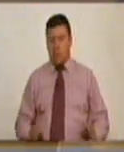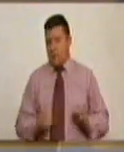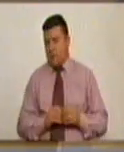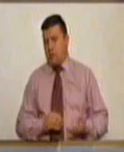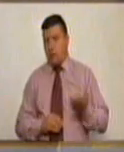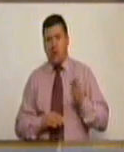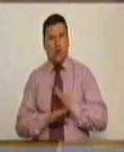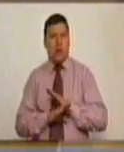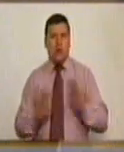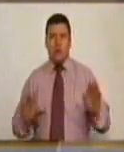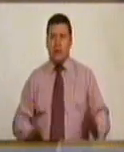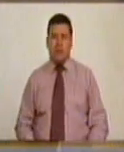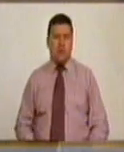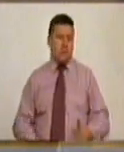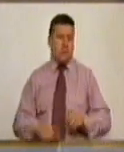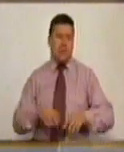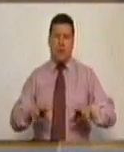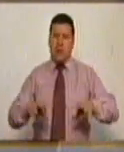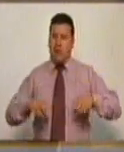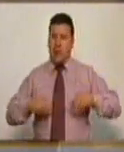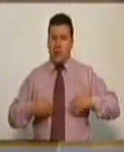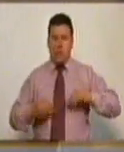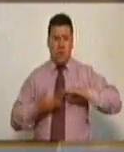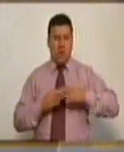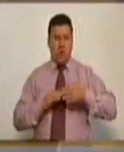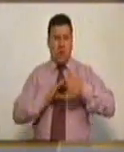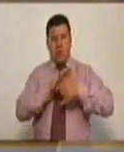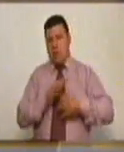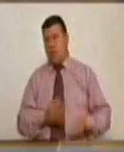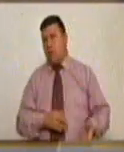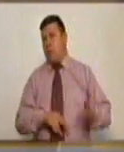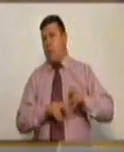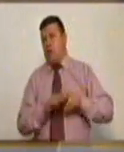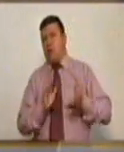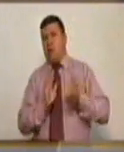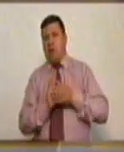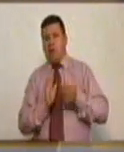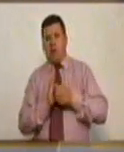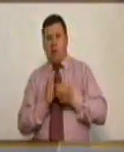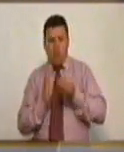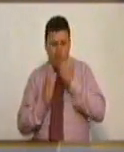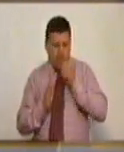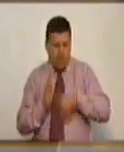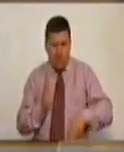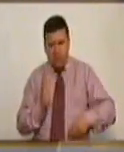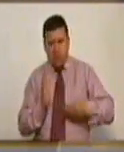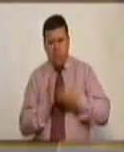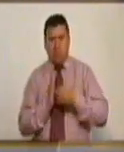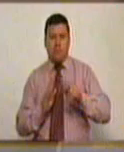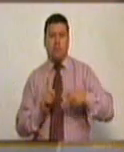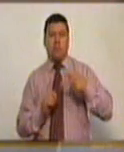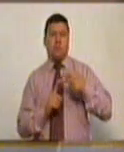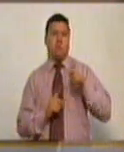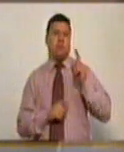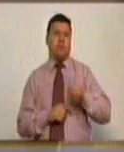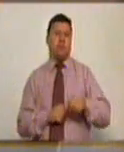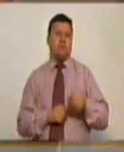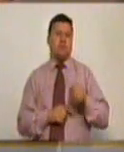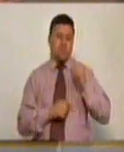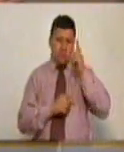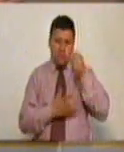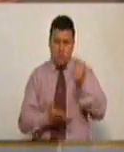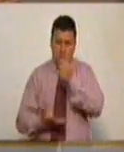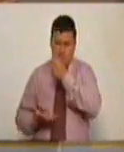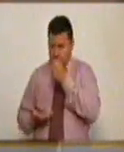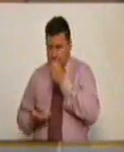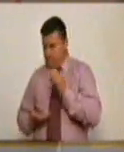alza de tarifas es inaceptable que el pueblo Caribe tenga que seguir dejando de comer para pagar tarifas segundo recursos públicos